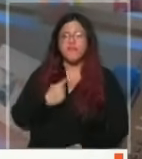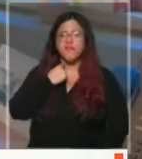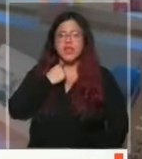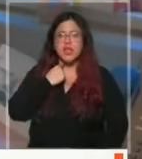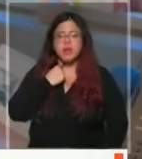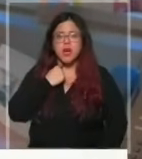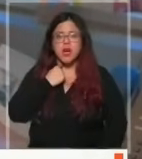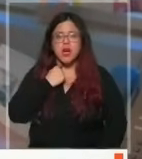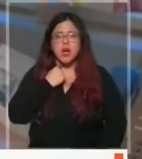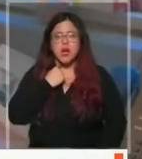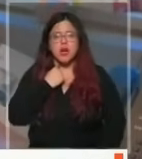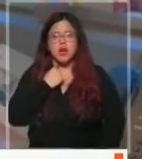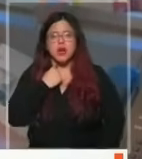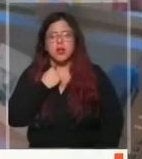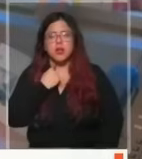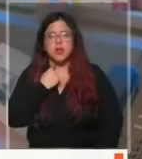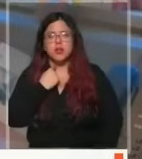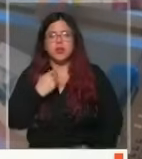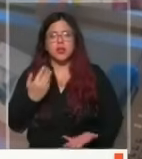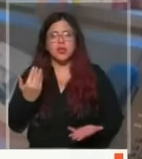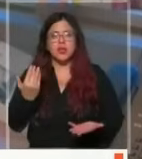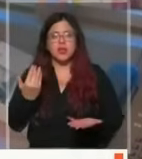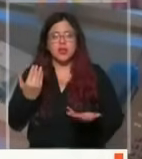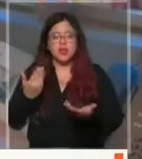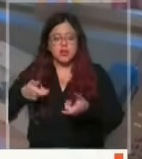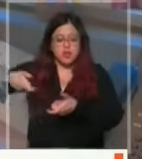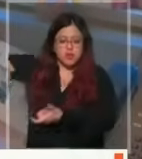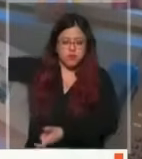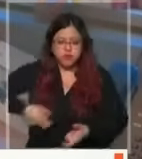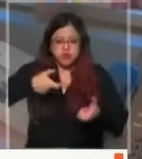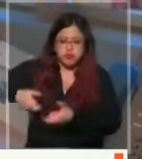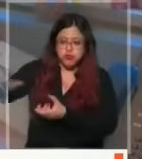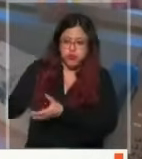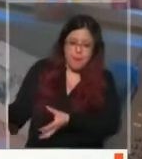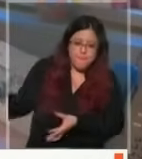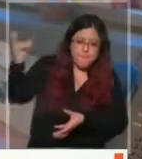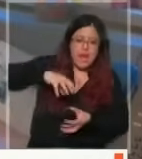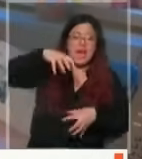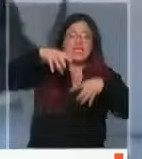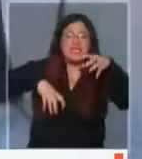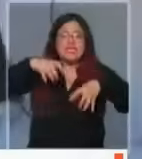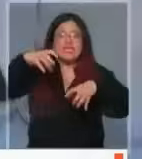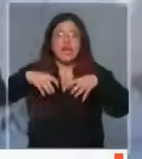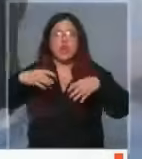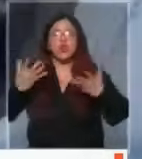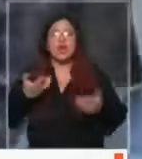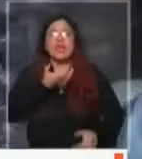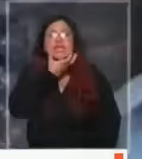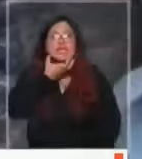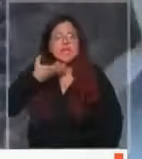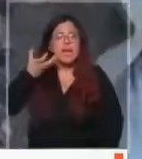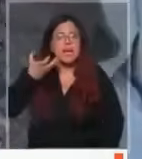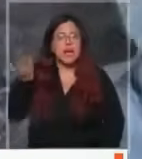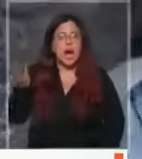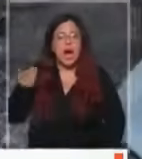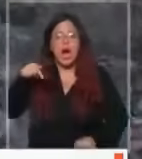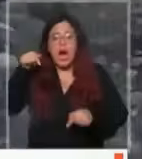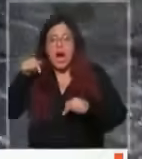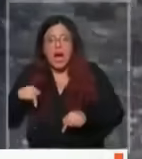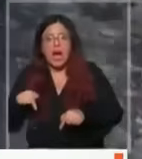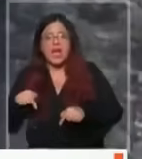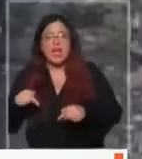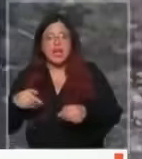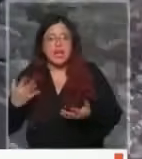encontraba semienterrado en el Cerro Renca y que además se encontraba desmembrado. De inmediato se montó un operativo